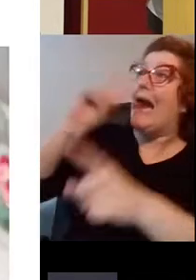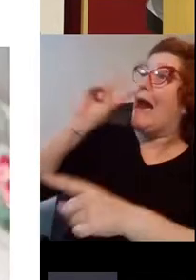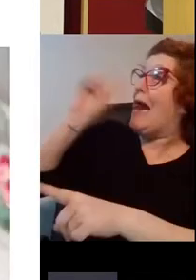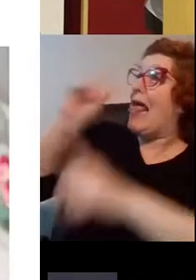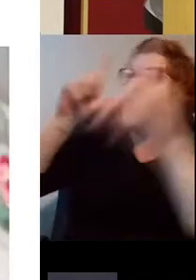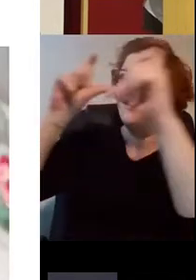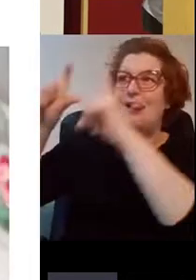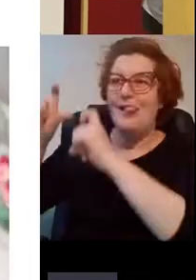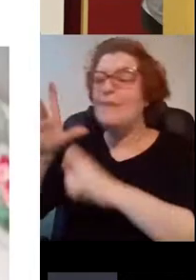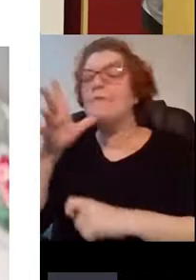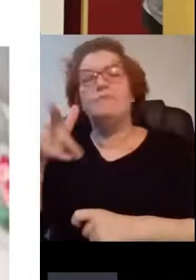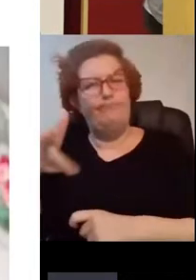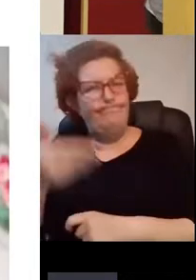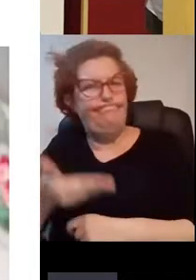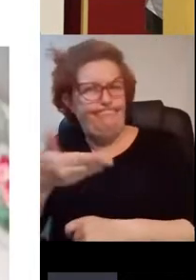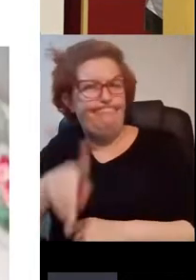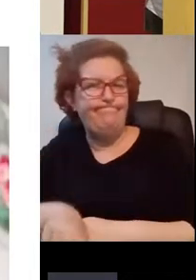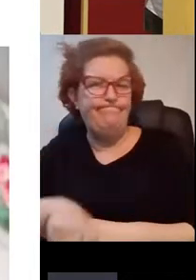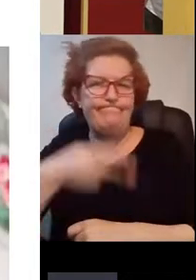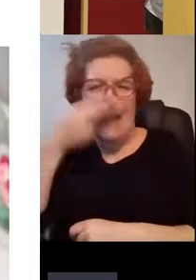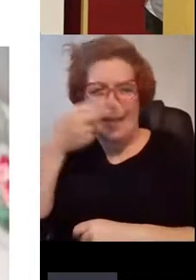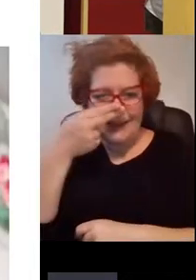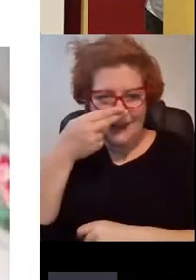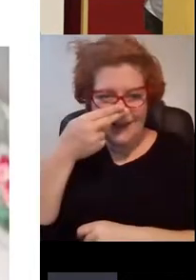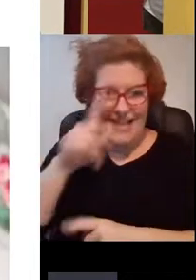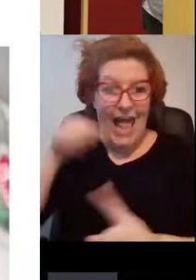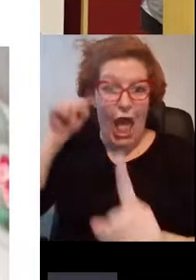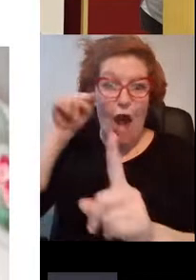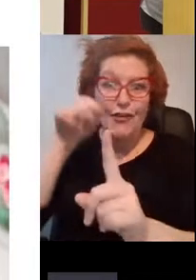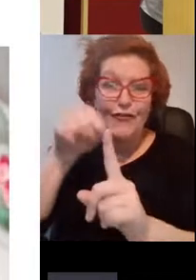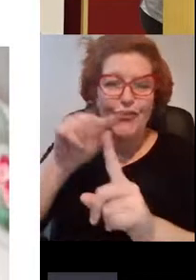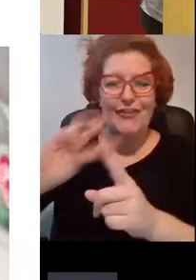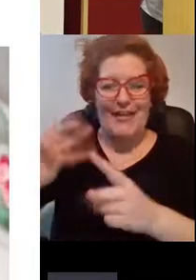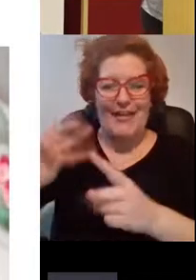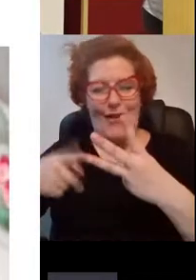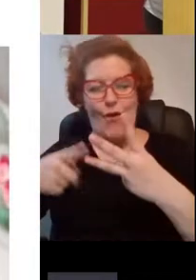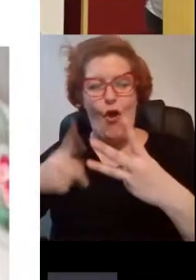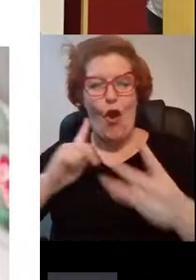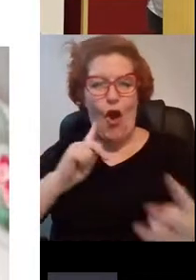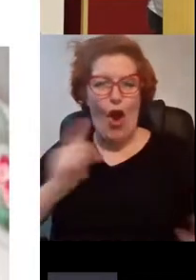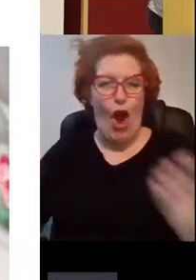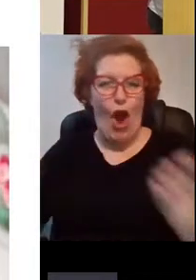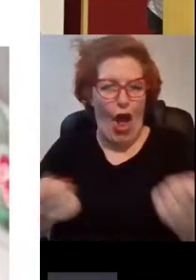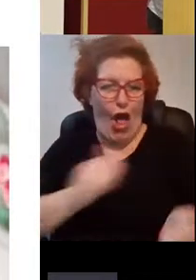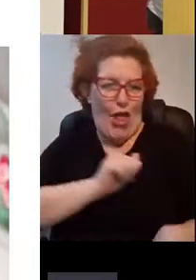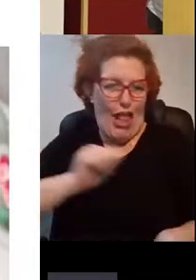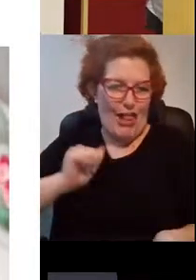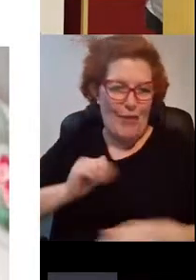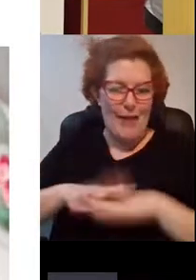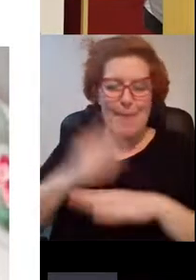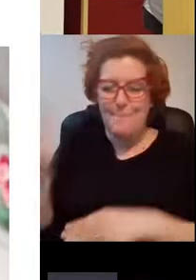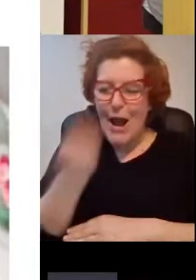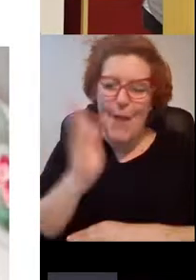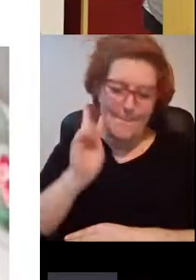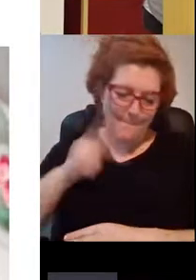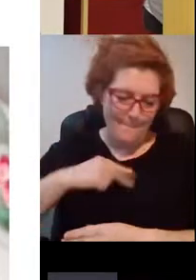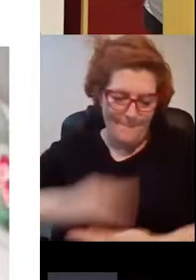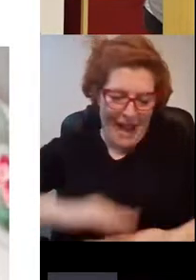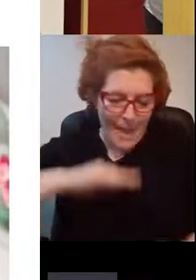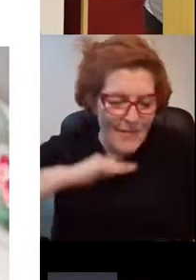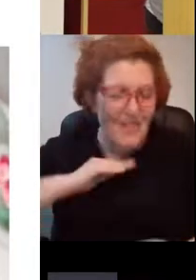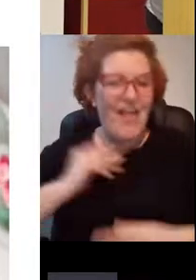aspecto interesante. Y ese tercer objetivo de autorregulación para mejorar sus propias capacidades de